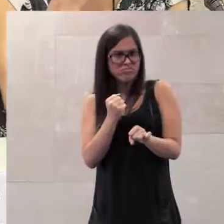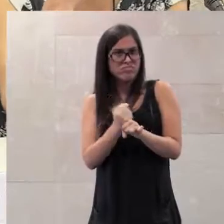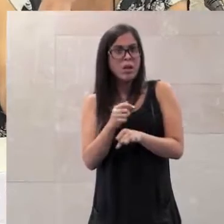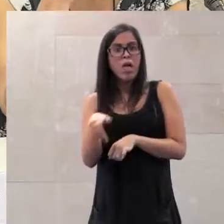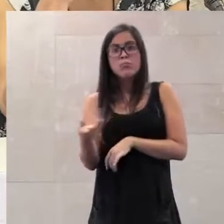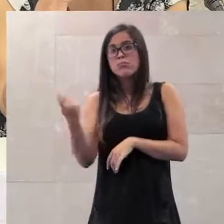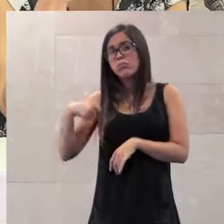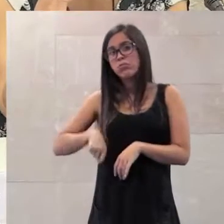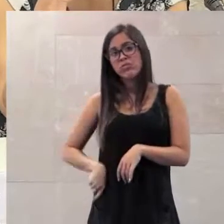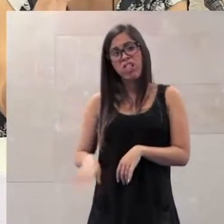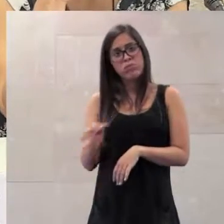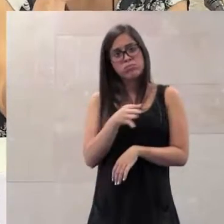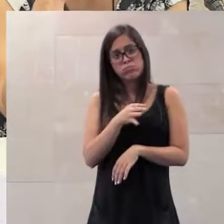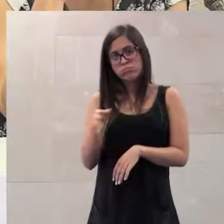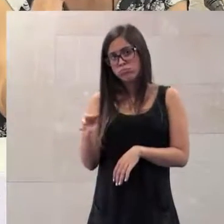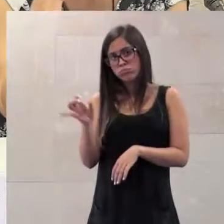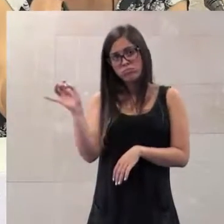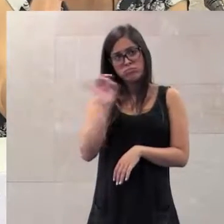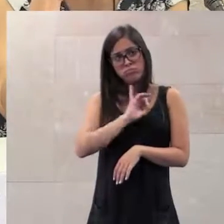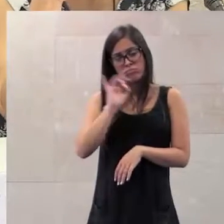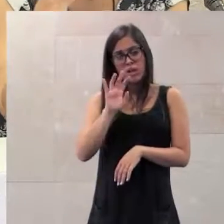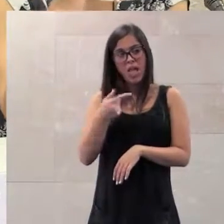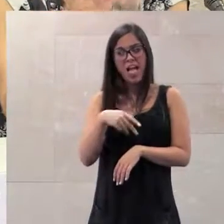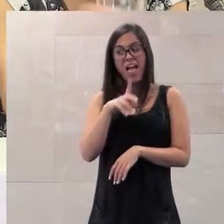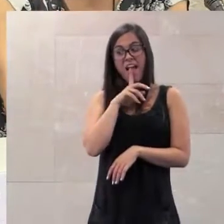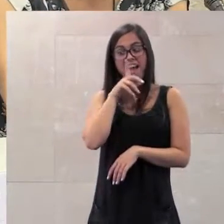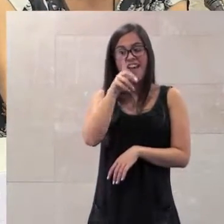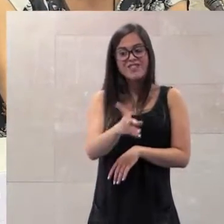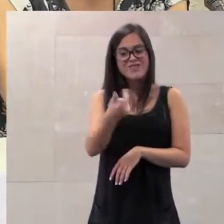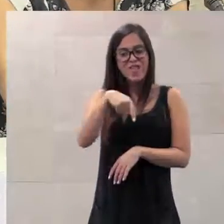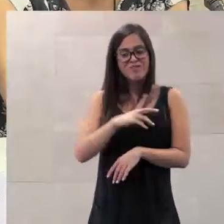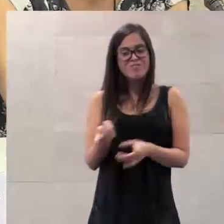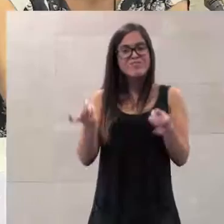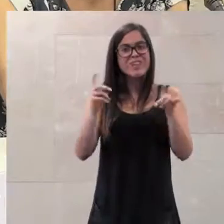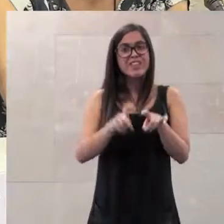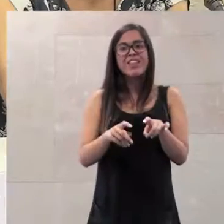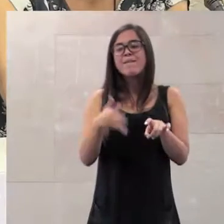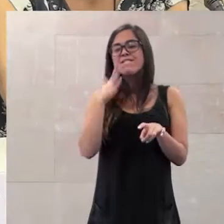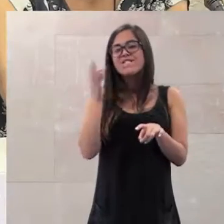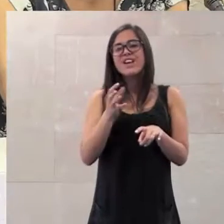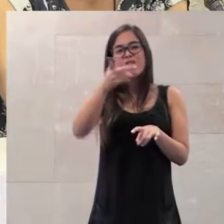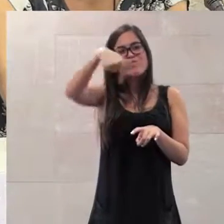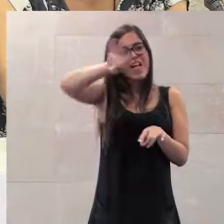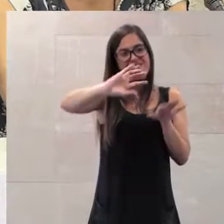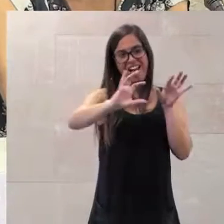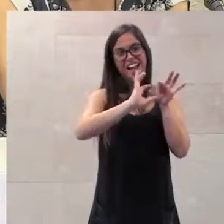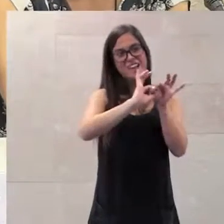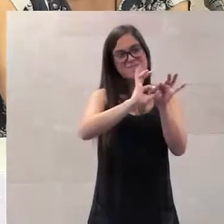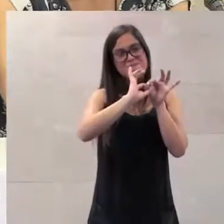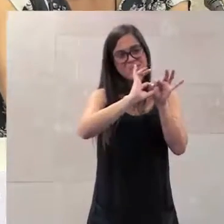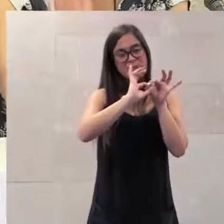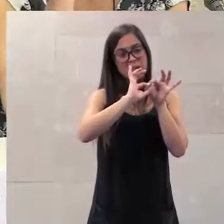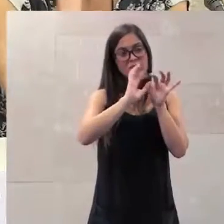profesionales estupendas y que, al final, estoy segura que el año que viene, cuando volvamos aquí, van a ser vuestras amigas, bueno, pues os van a ir